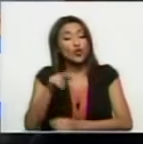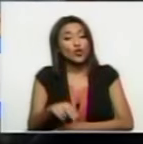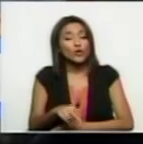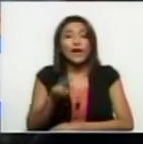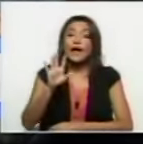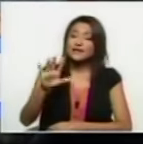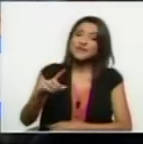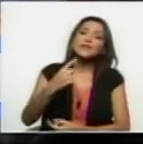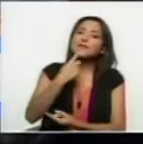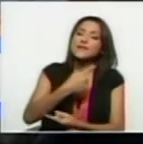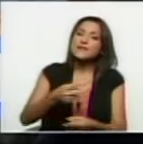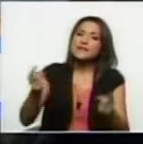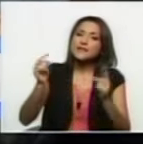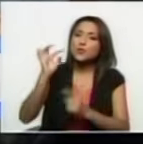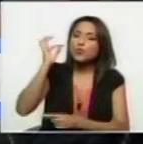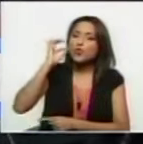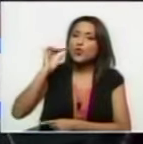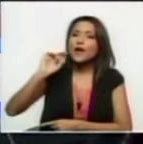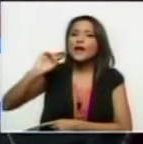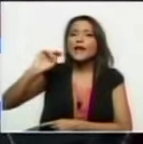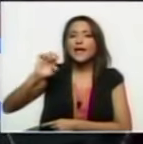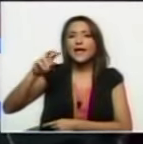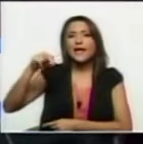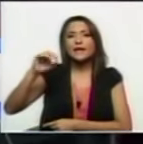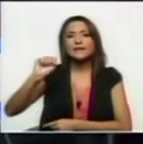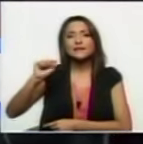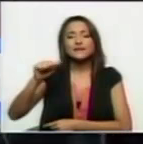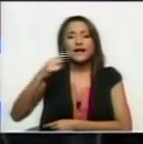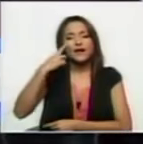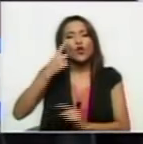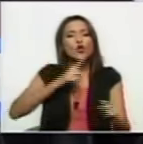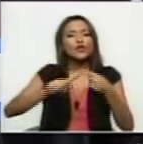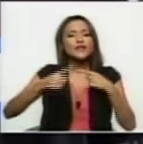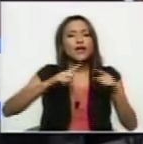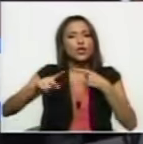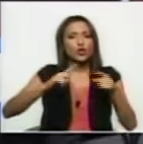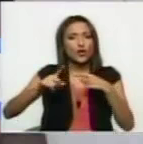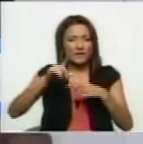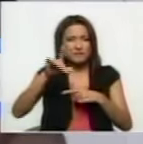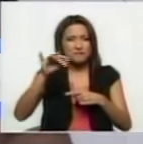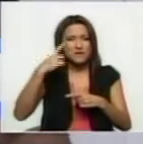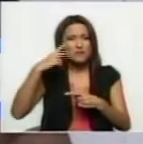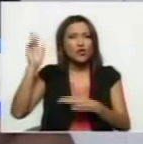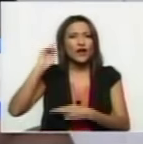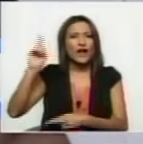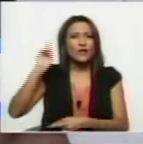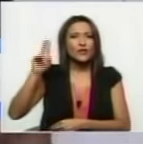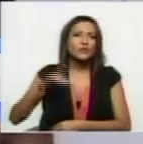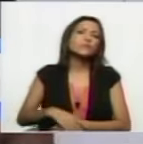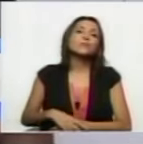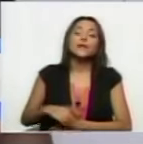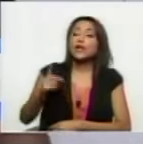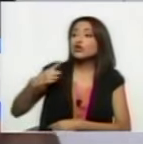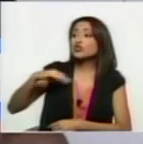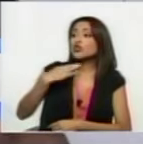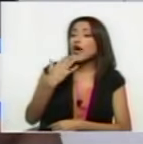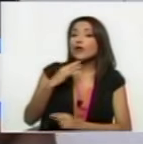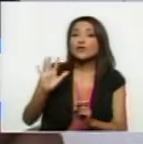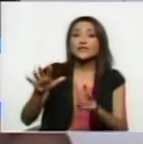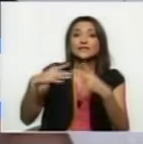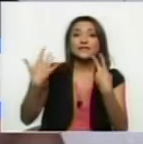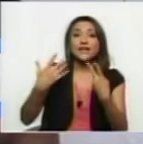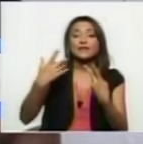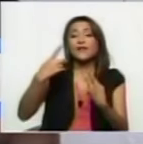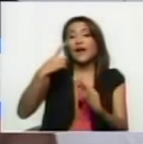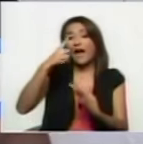Así lo expresó Enza García, coordinadora de la emisora. Para nosotros estos 7 años del reimpulso